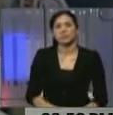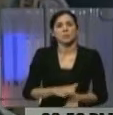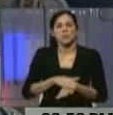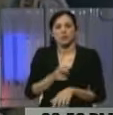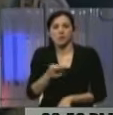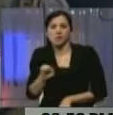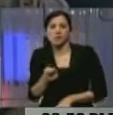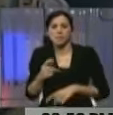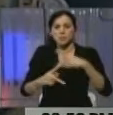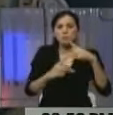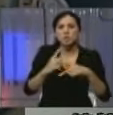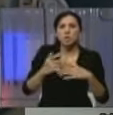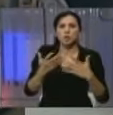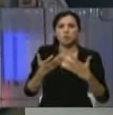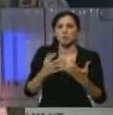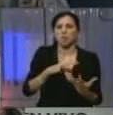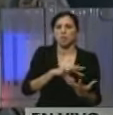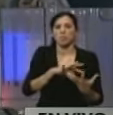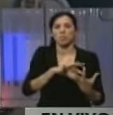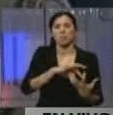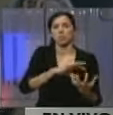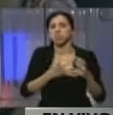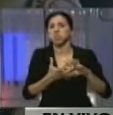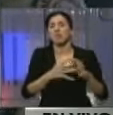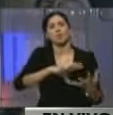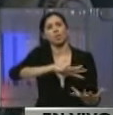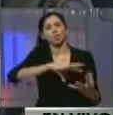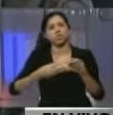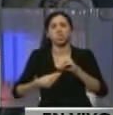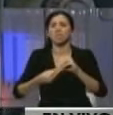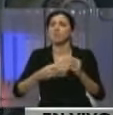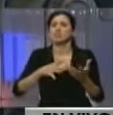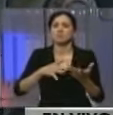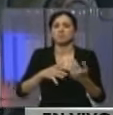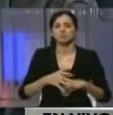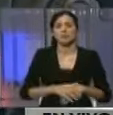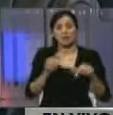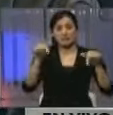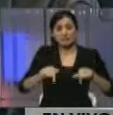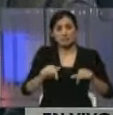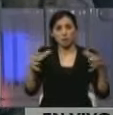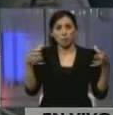provocando y produciendo grandes distorsiones que nos hemos propuesto desde este gran comando